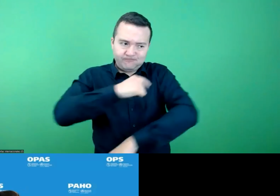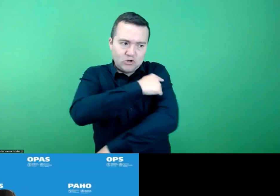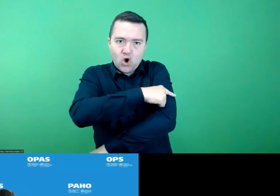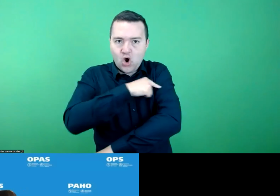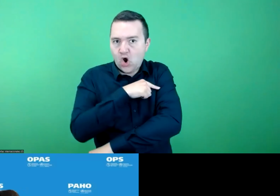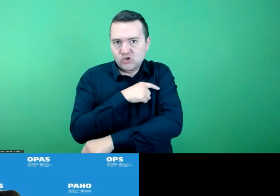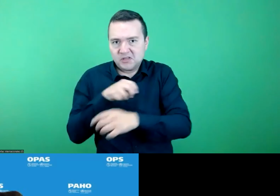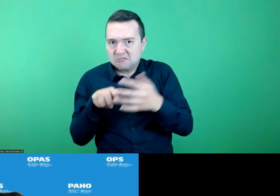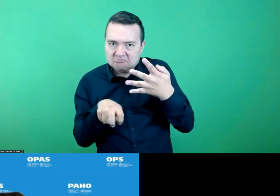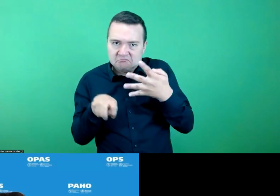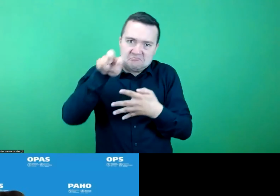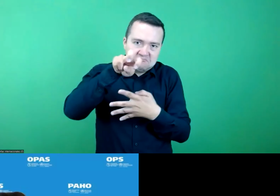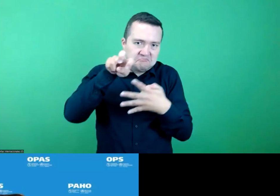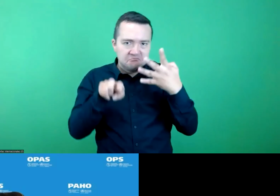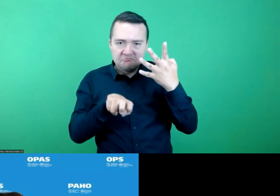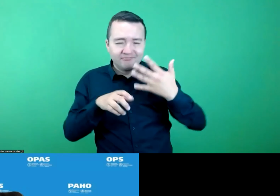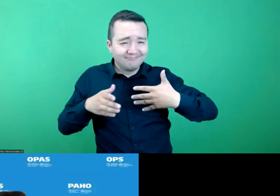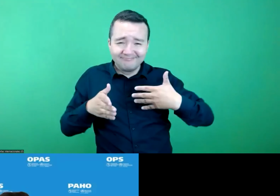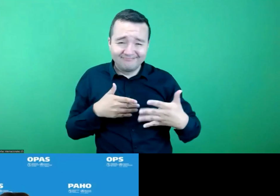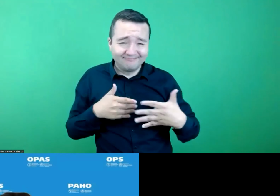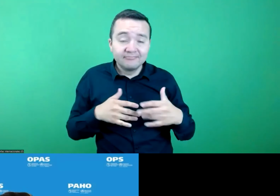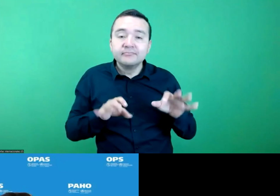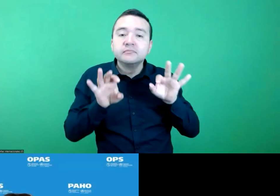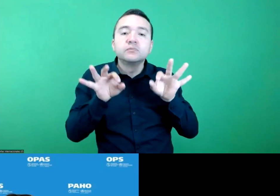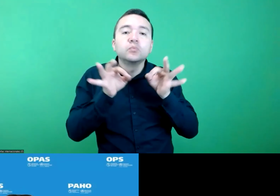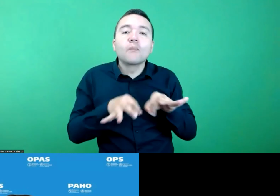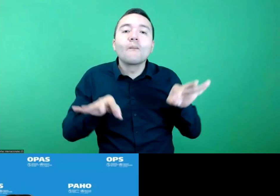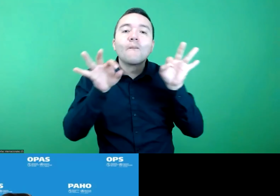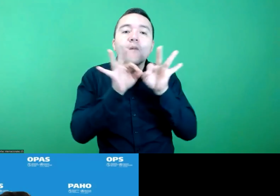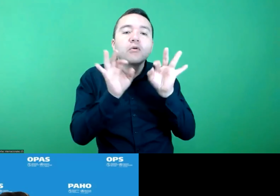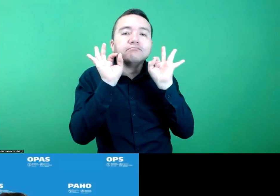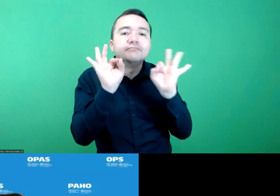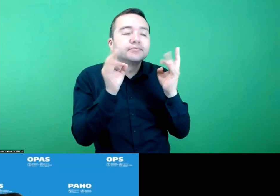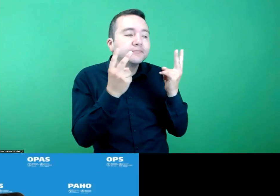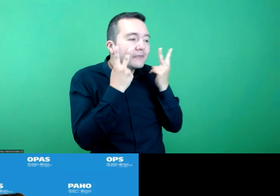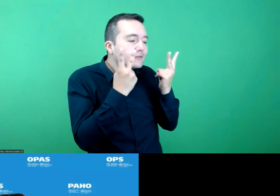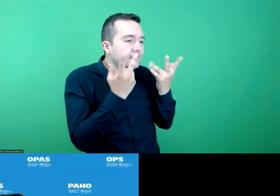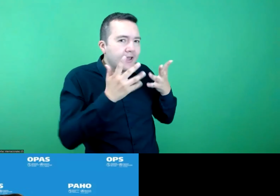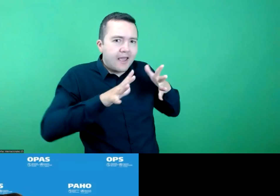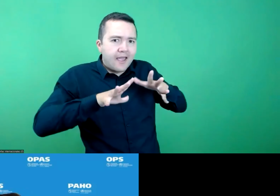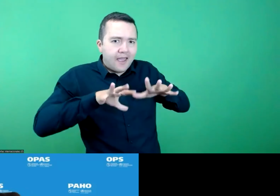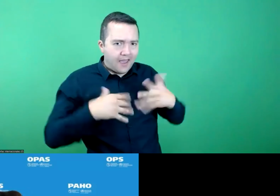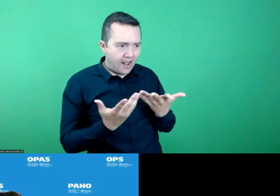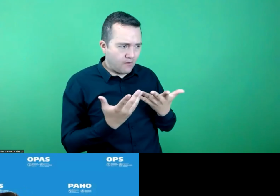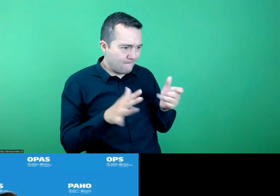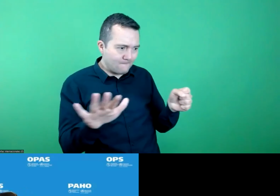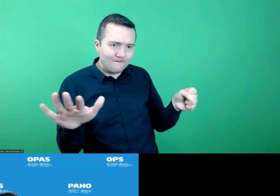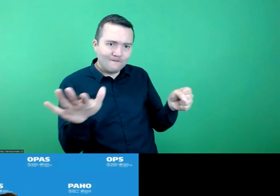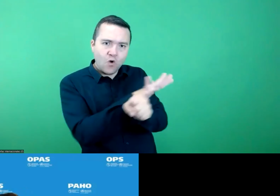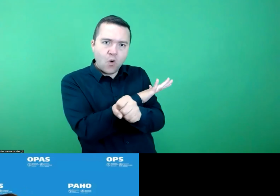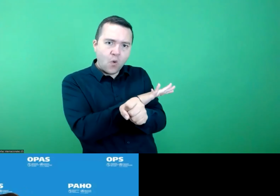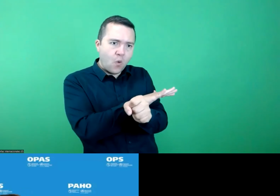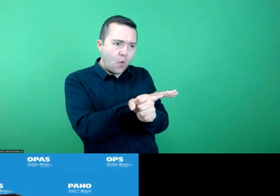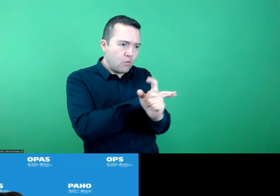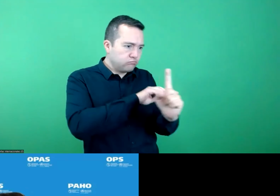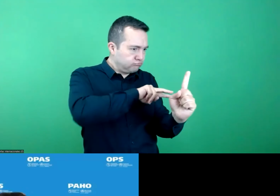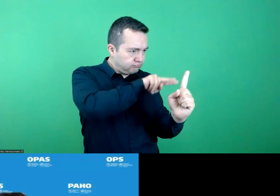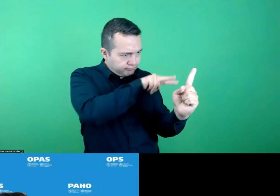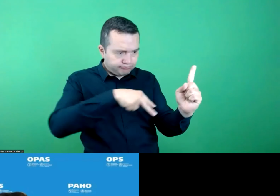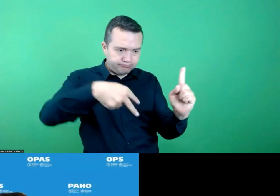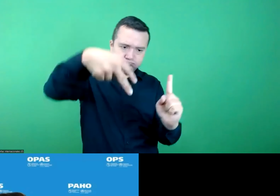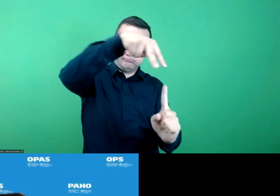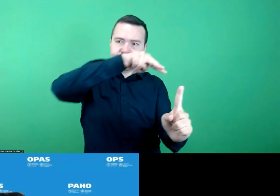un imperativo adoptar una perspectiva de calidad integral que priorice no